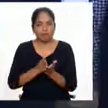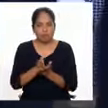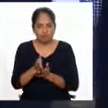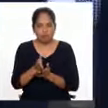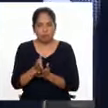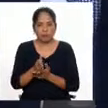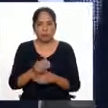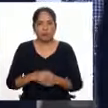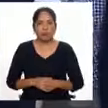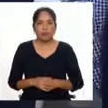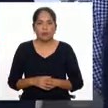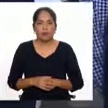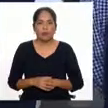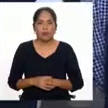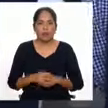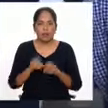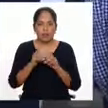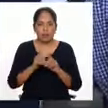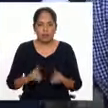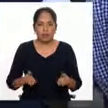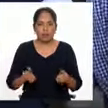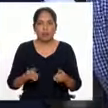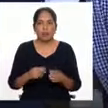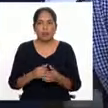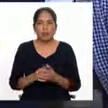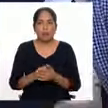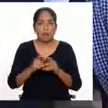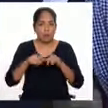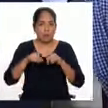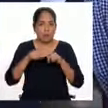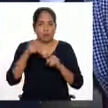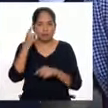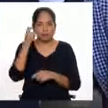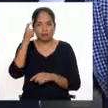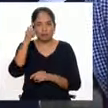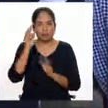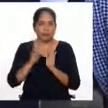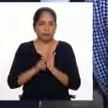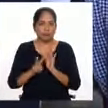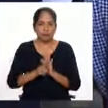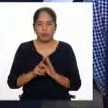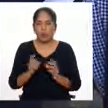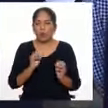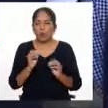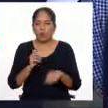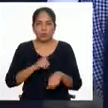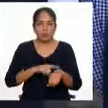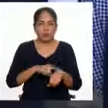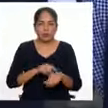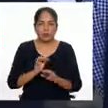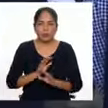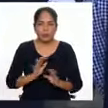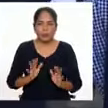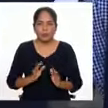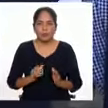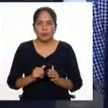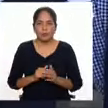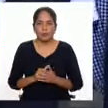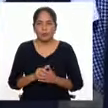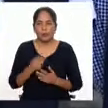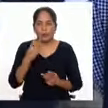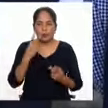se defiende la democracia por cálculo político, midiendo plazos y escenarios, mirando